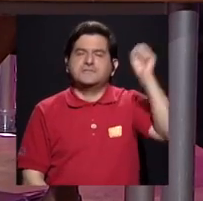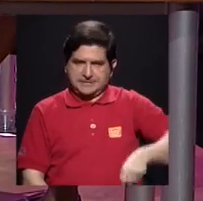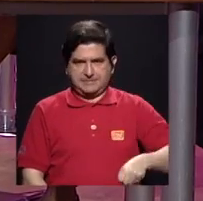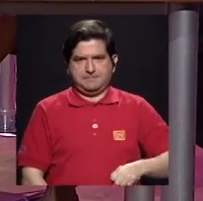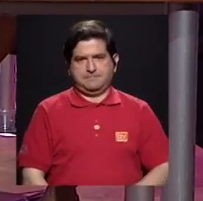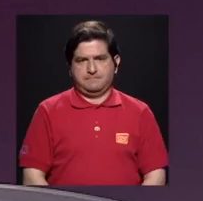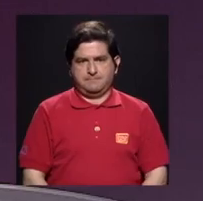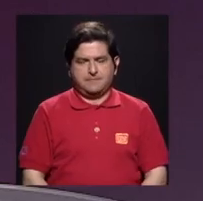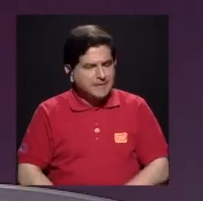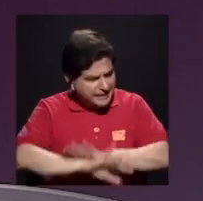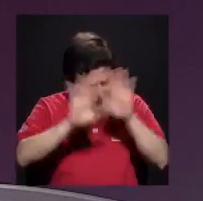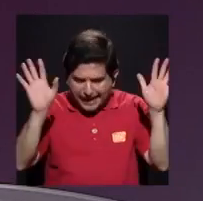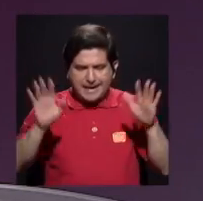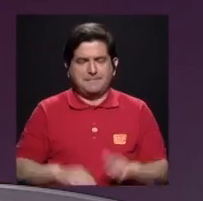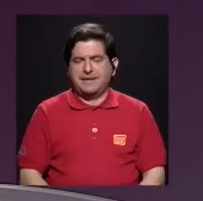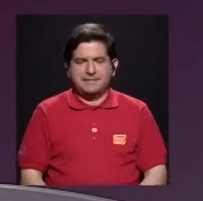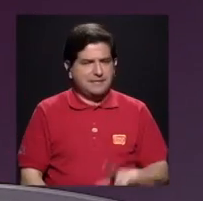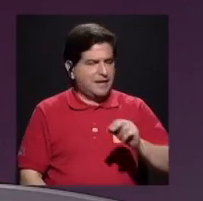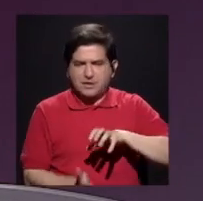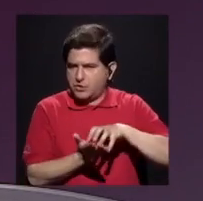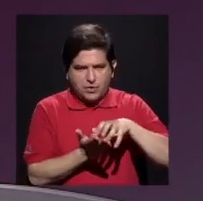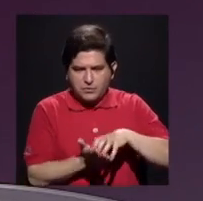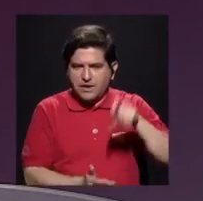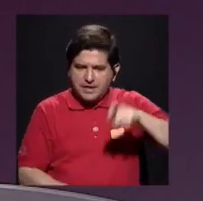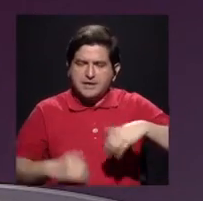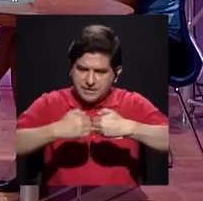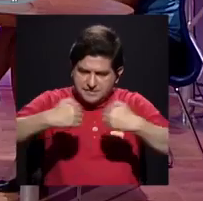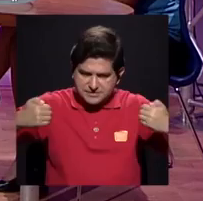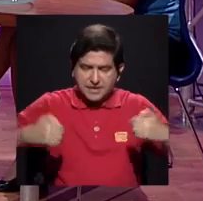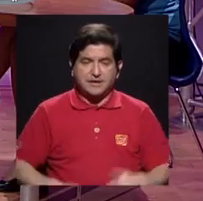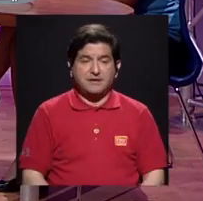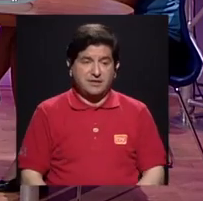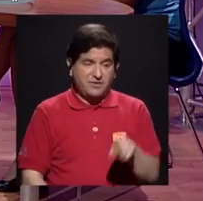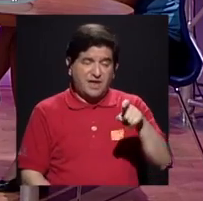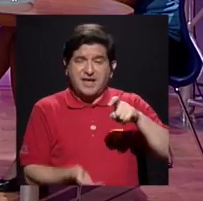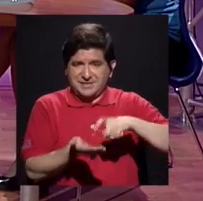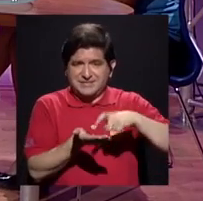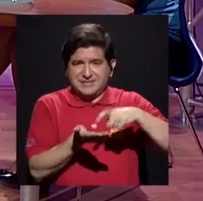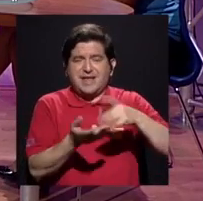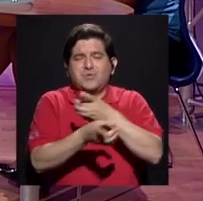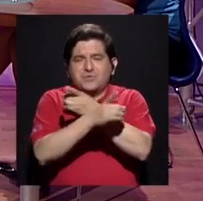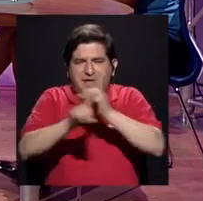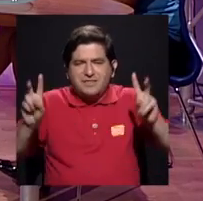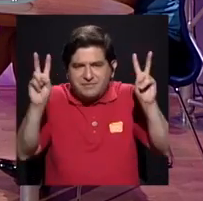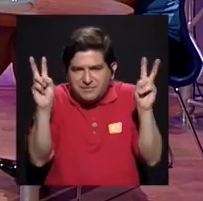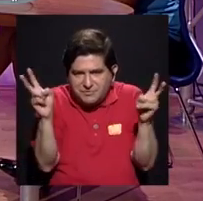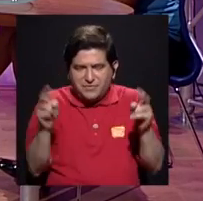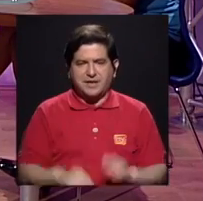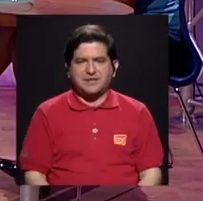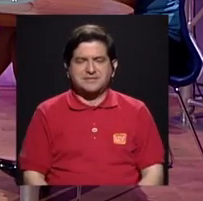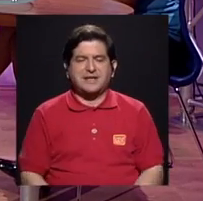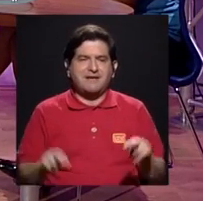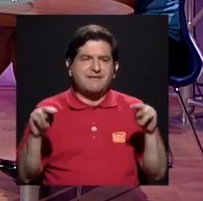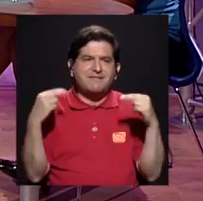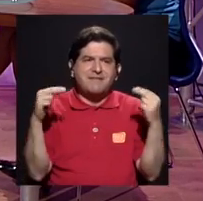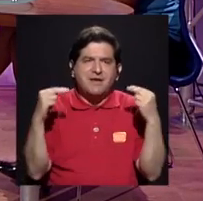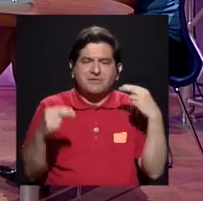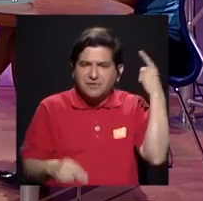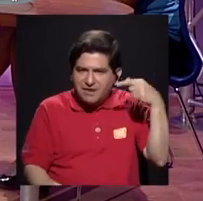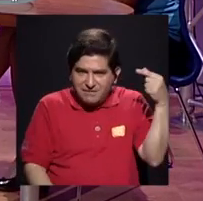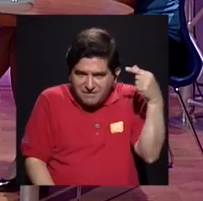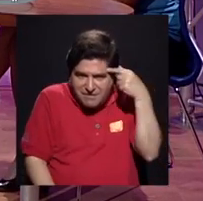si a todas luces y sin ninguna duda es una deuda pues democrática y la neutralidad del estado